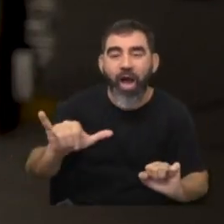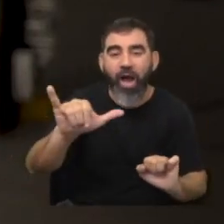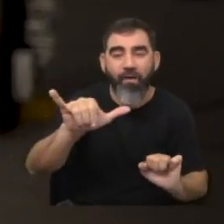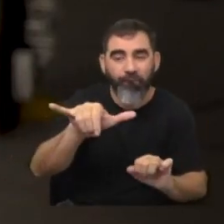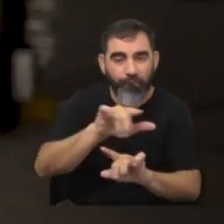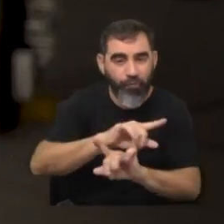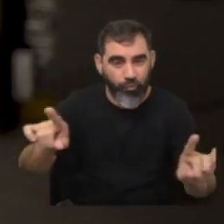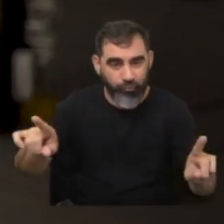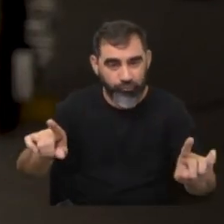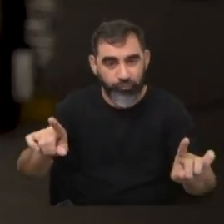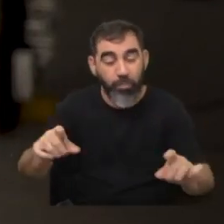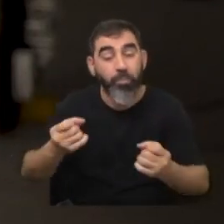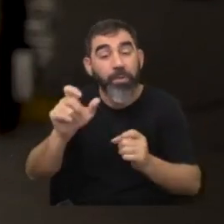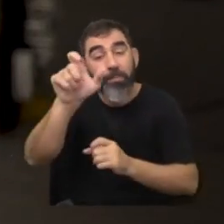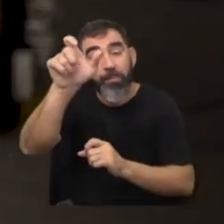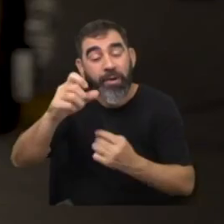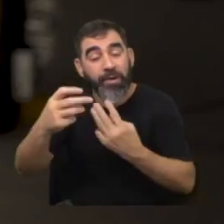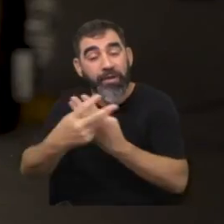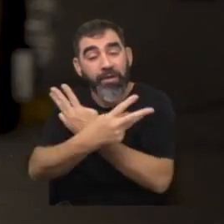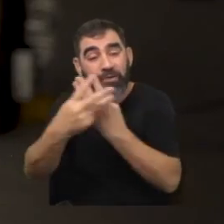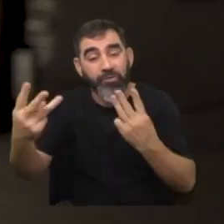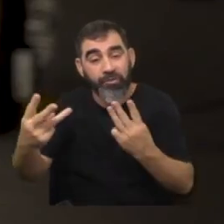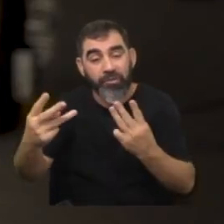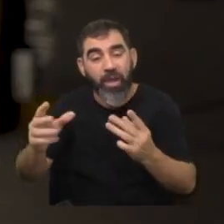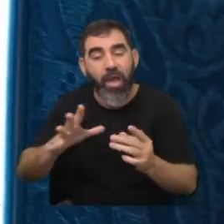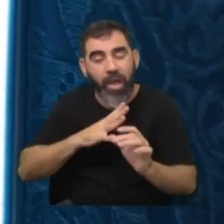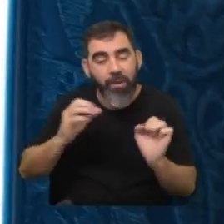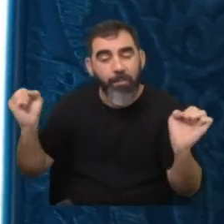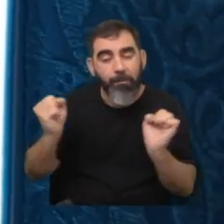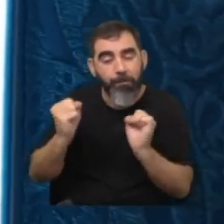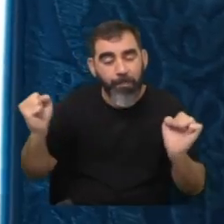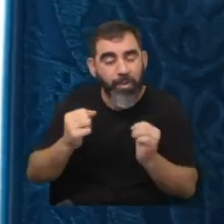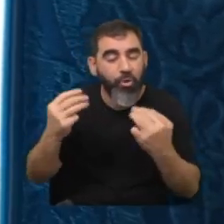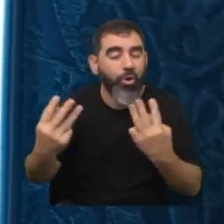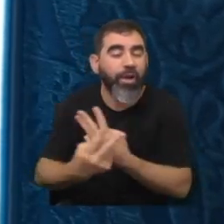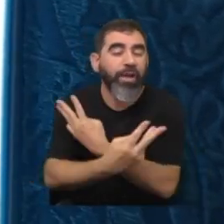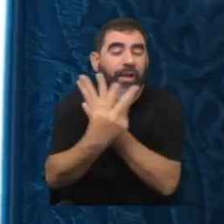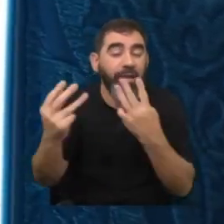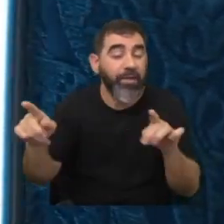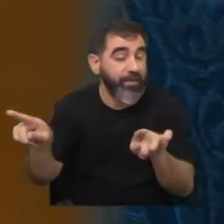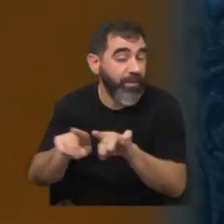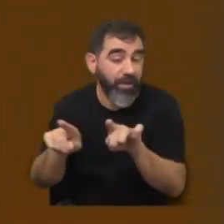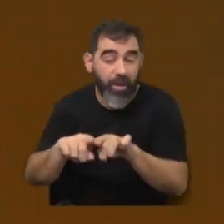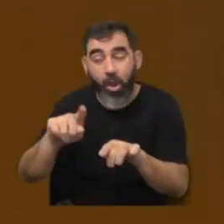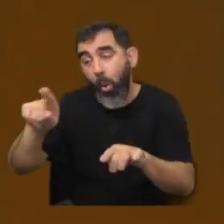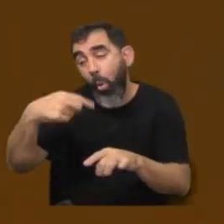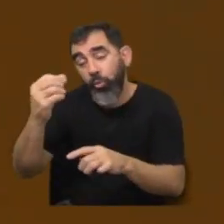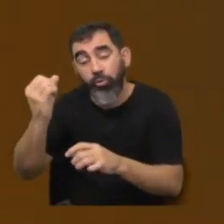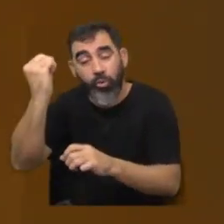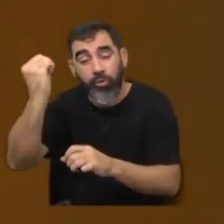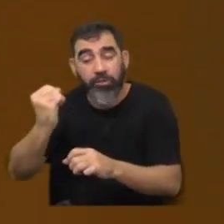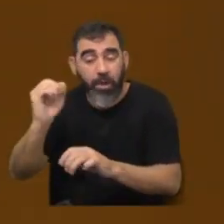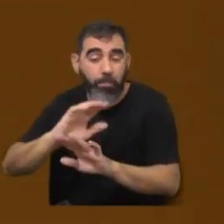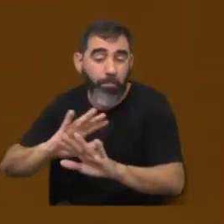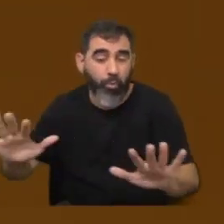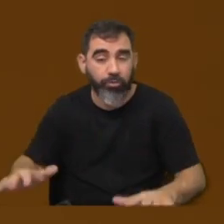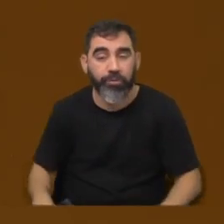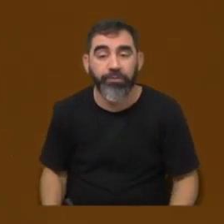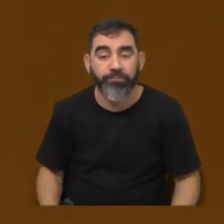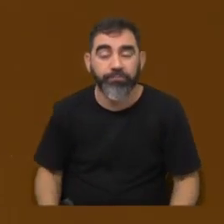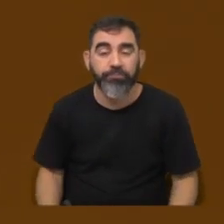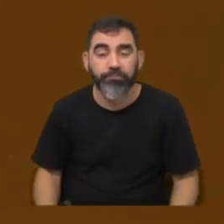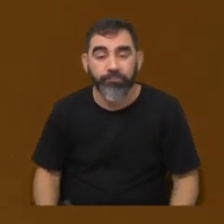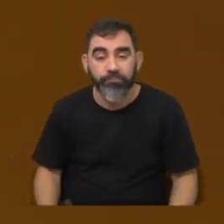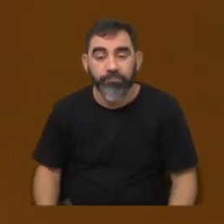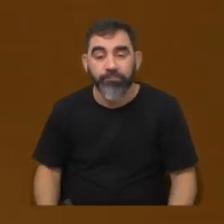sí, porque estas personas en general suelen tener este mismo miedo depositado en otras cosas. A veces le tienen miedo